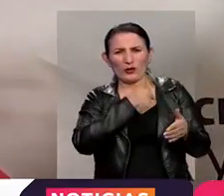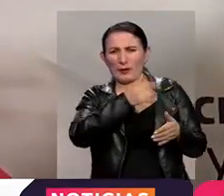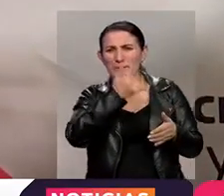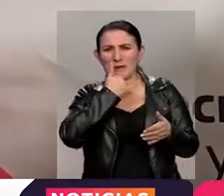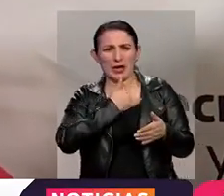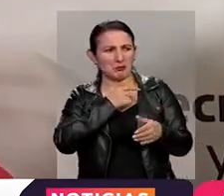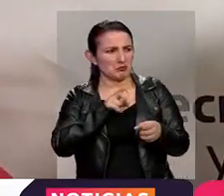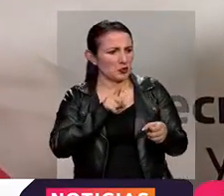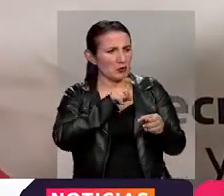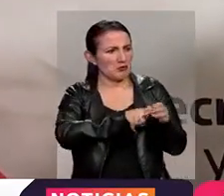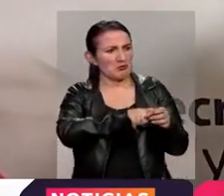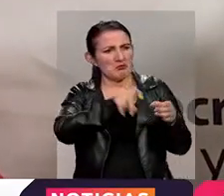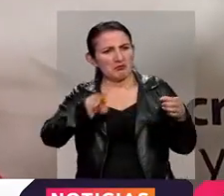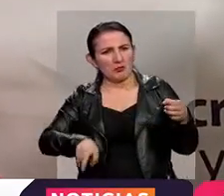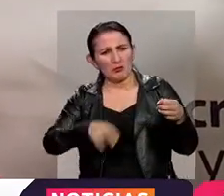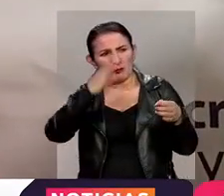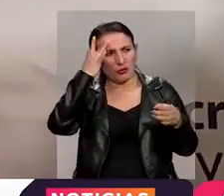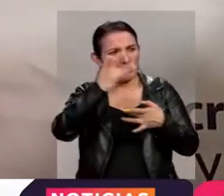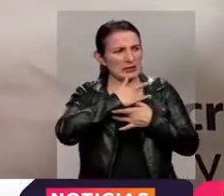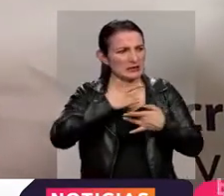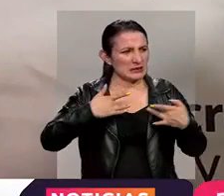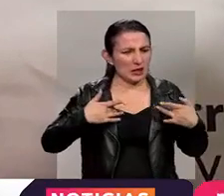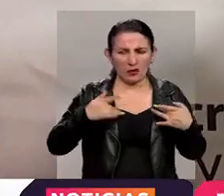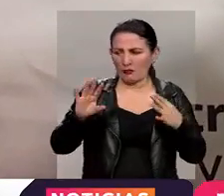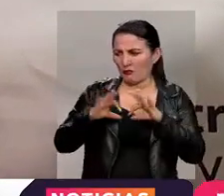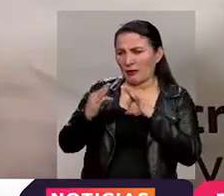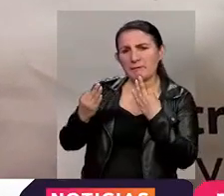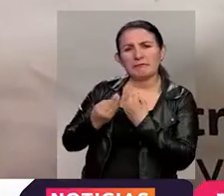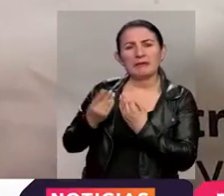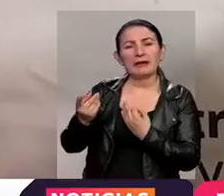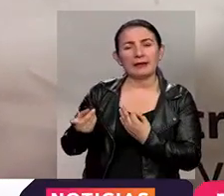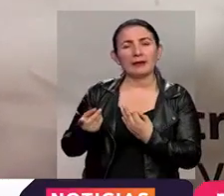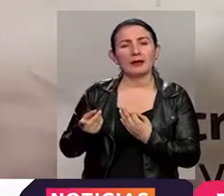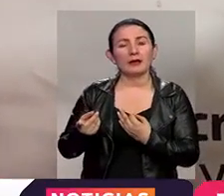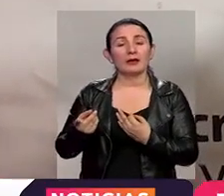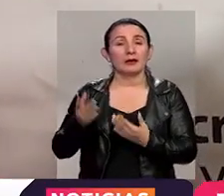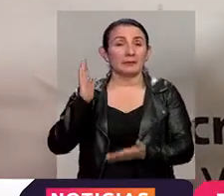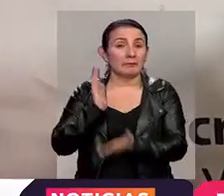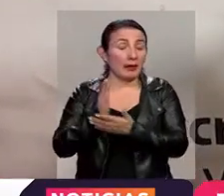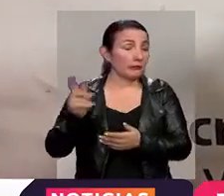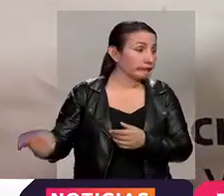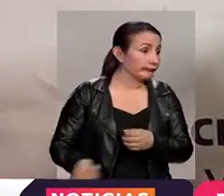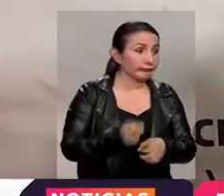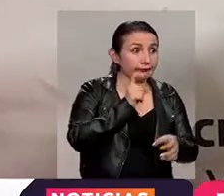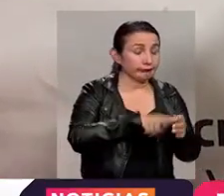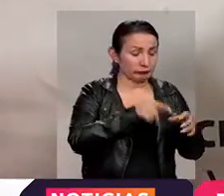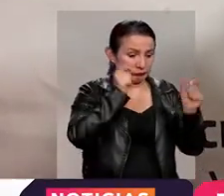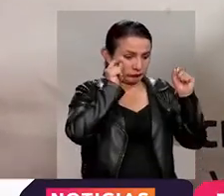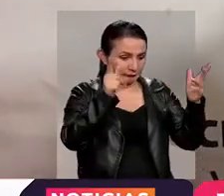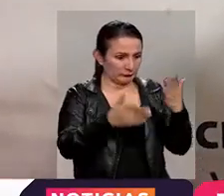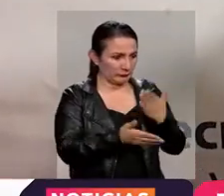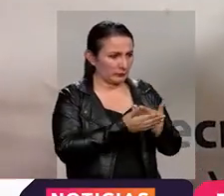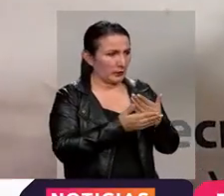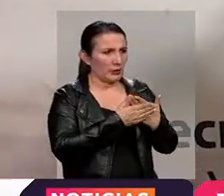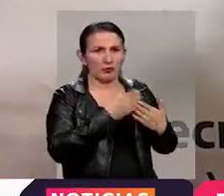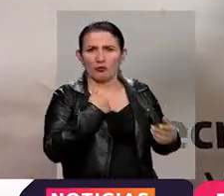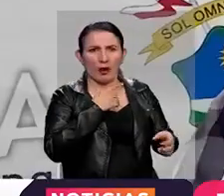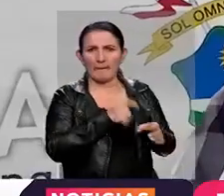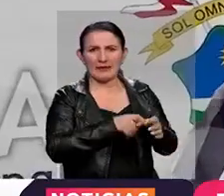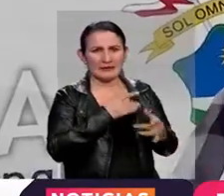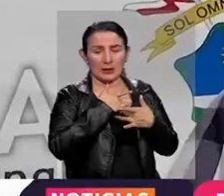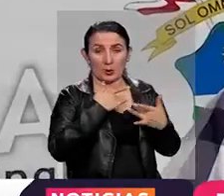él no estaba afiliado a la EPS, un familiar. Tuvo un suceso y, oh sorpresa, cuando lo llevaron, él no